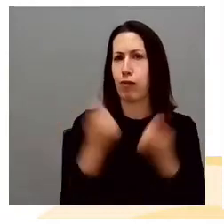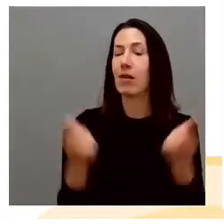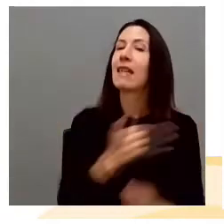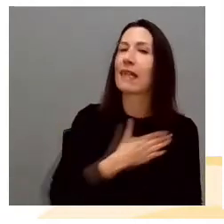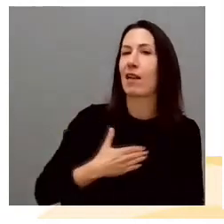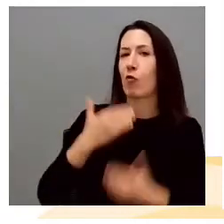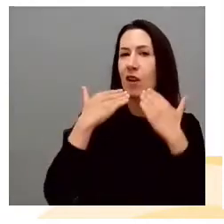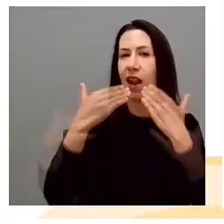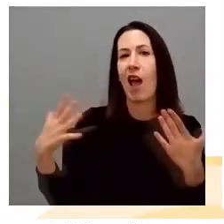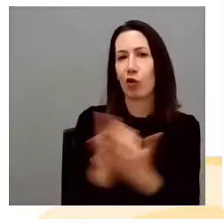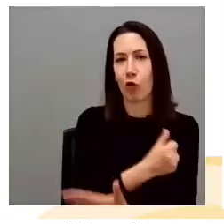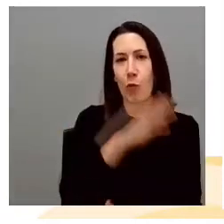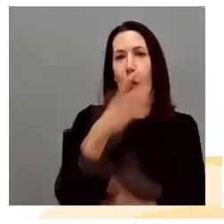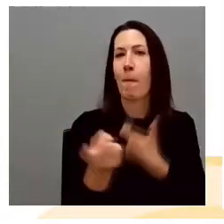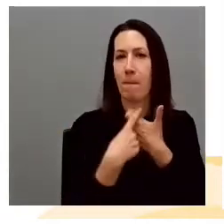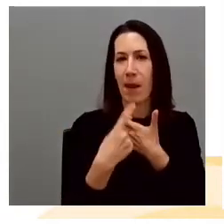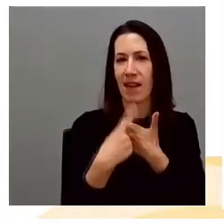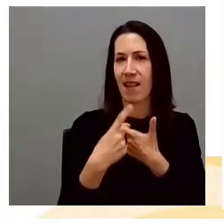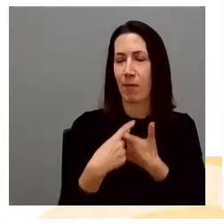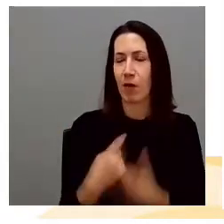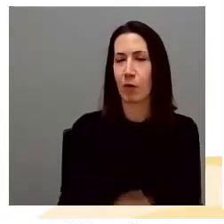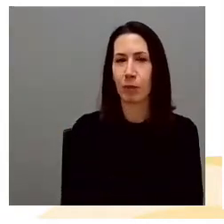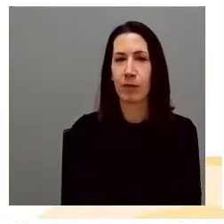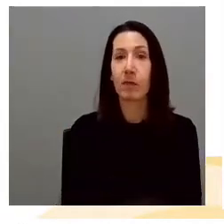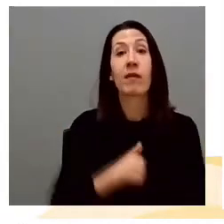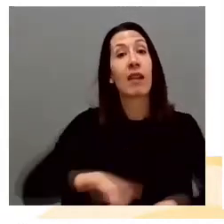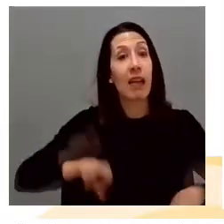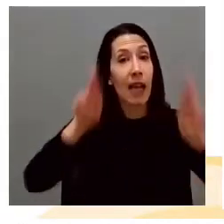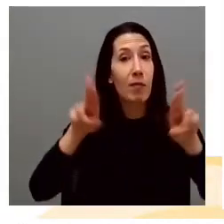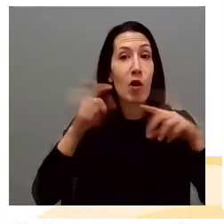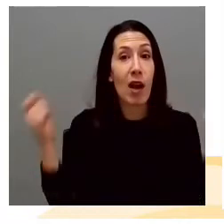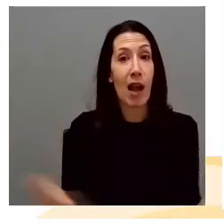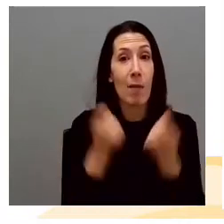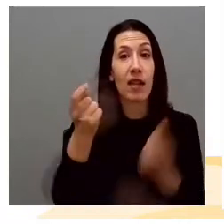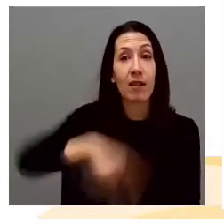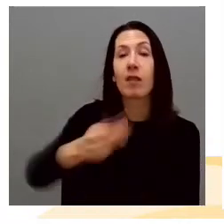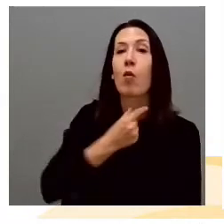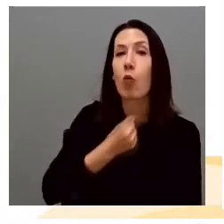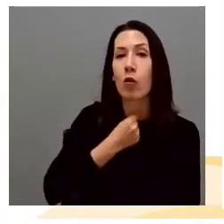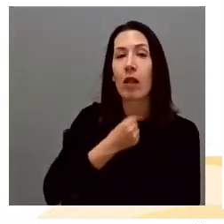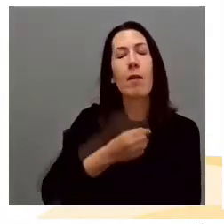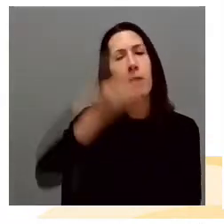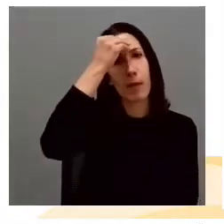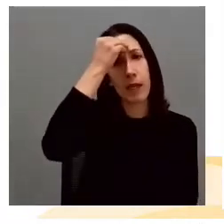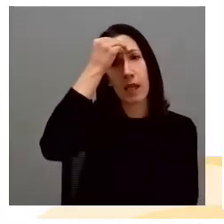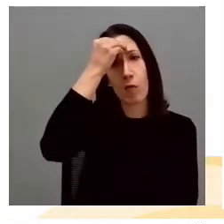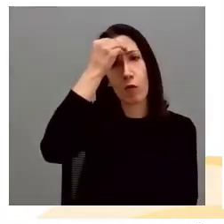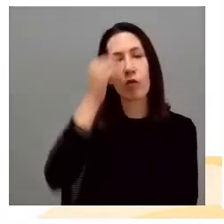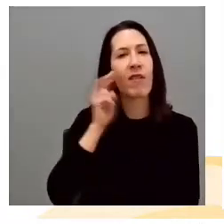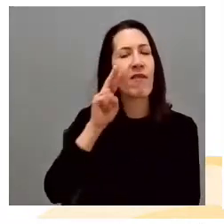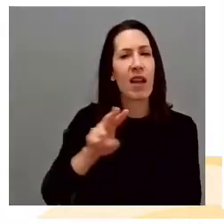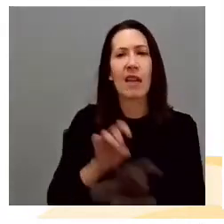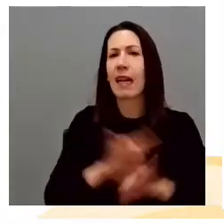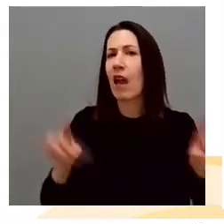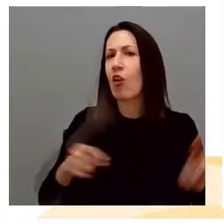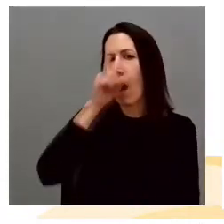gracias a todos por vuestra participación. Espero que os haya gustado la campaña. Creemos que refleja muy bien lo que ha sido 2020 para